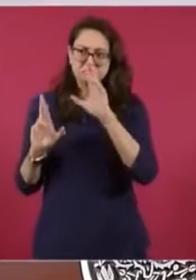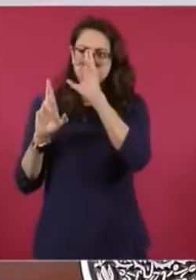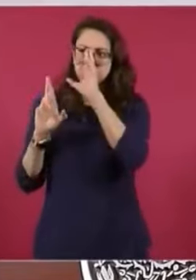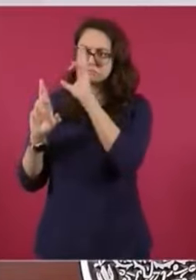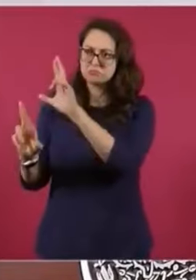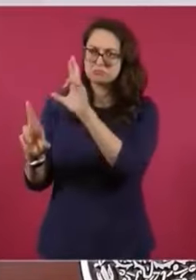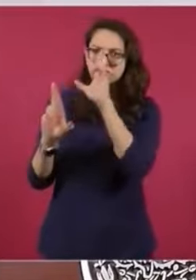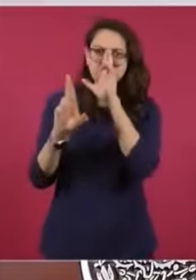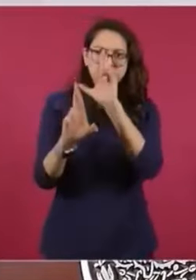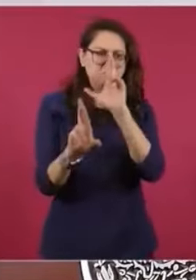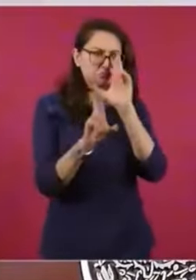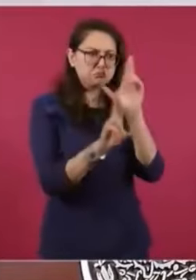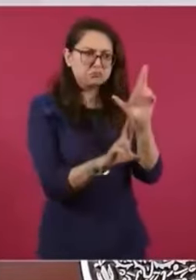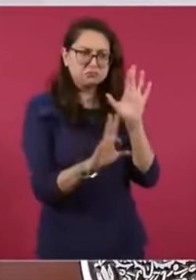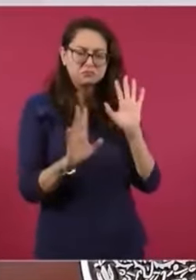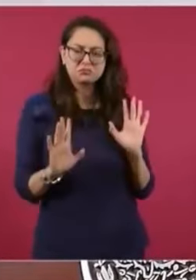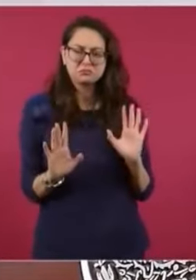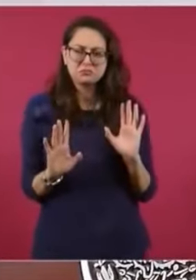si hay